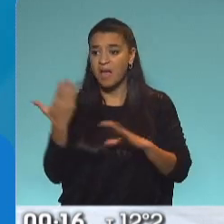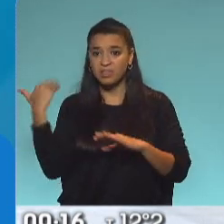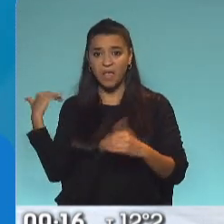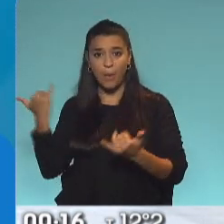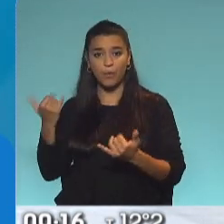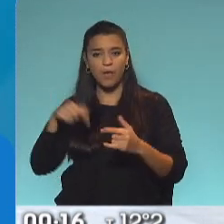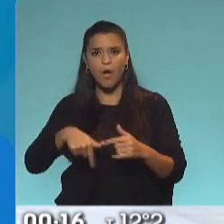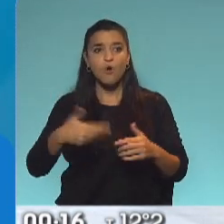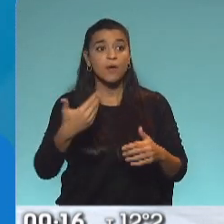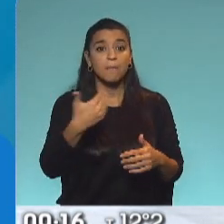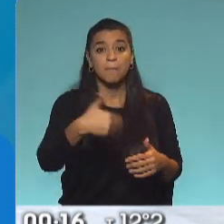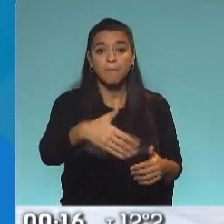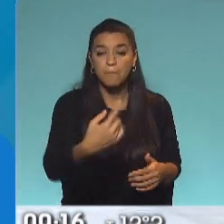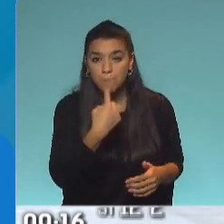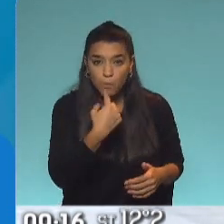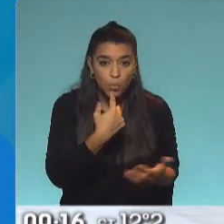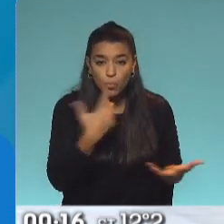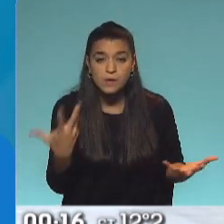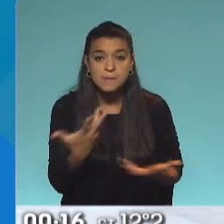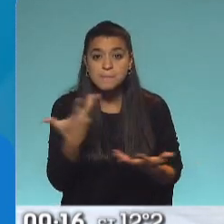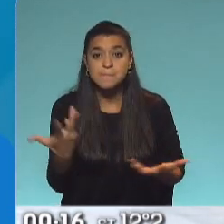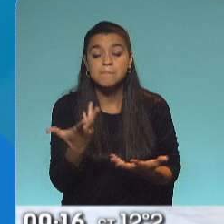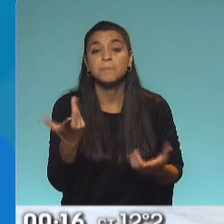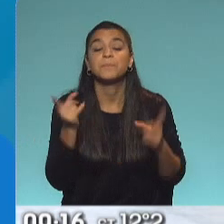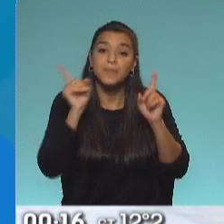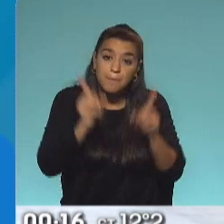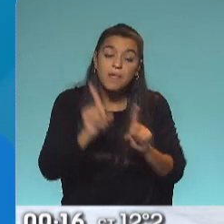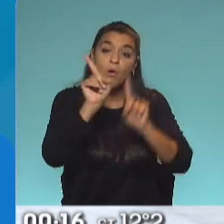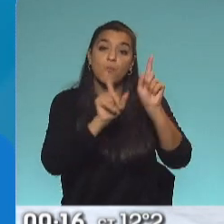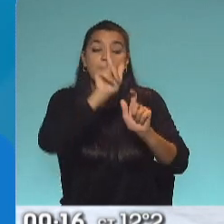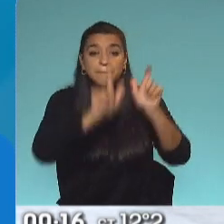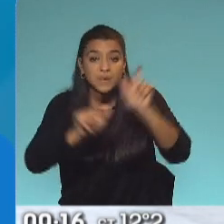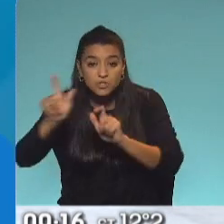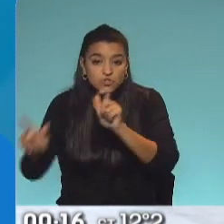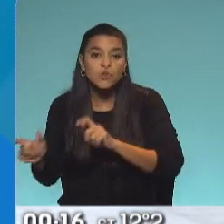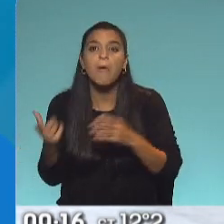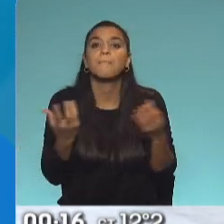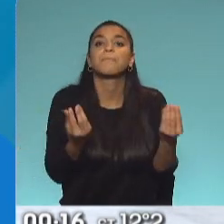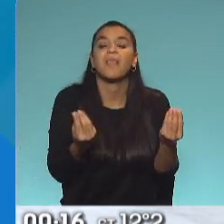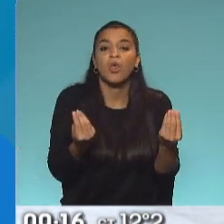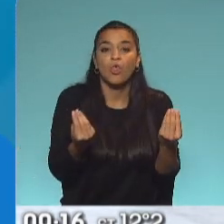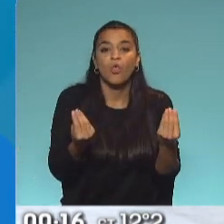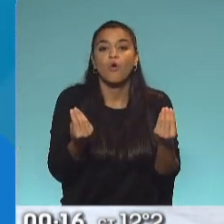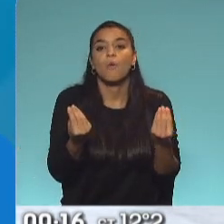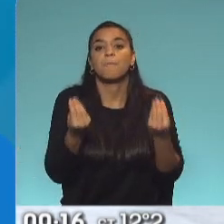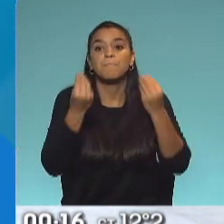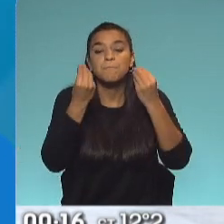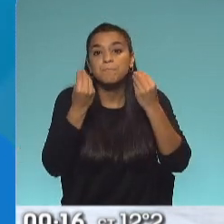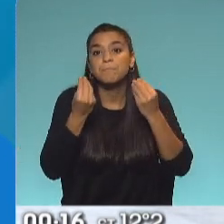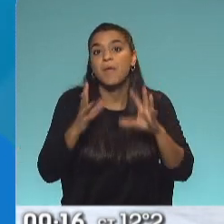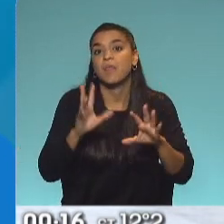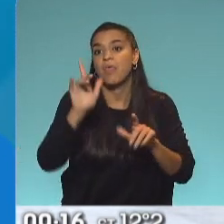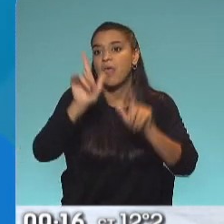de un alto nivel de incertidumbre sumado en algunas personas al temor a la pérdida de algún familiar